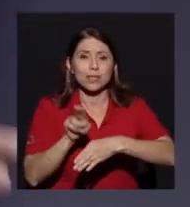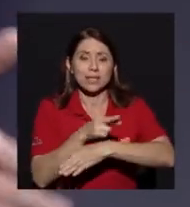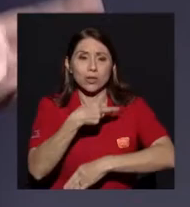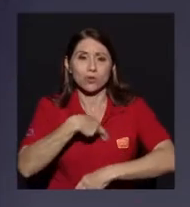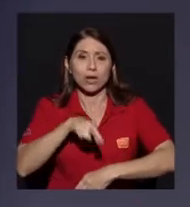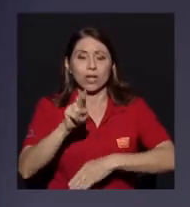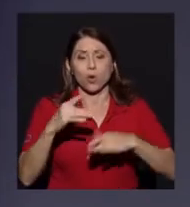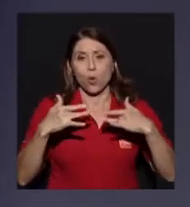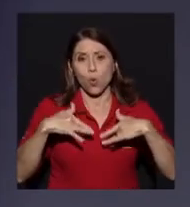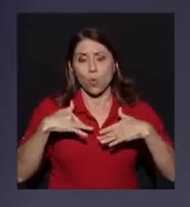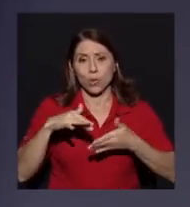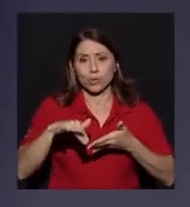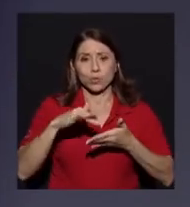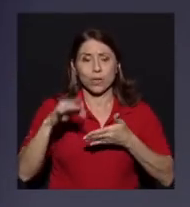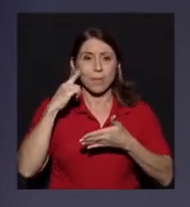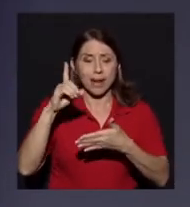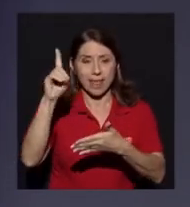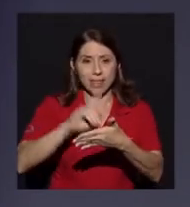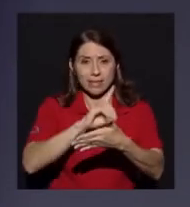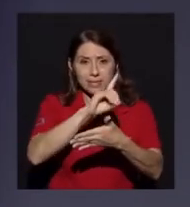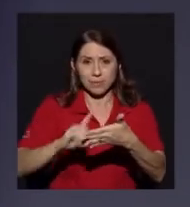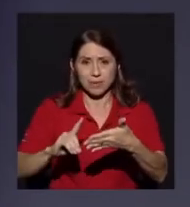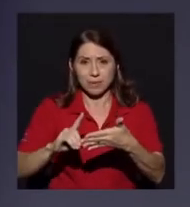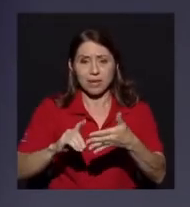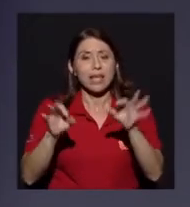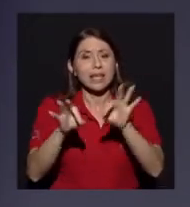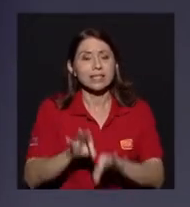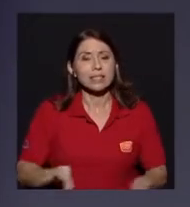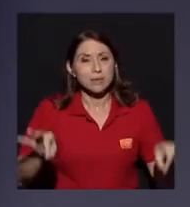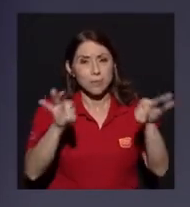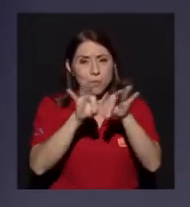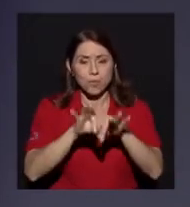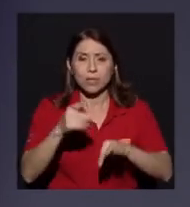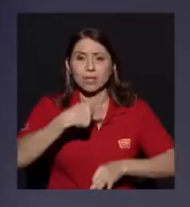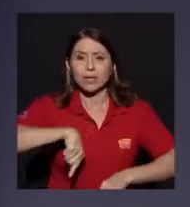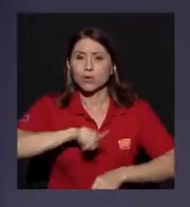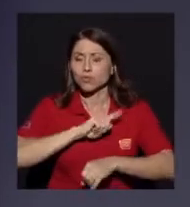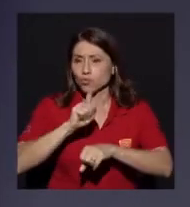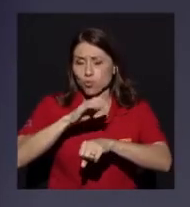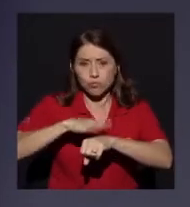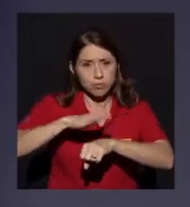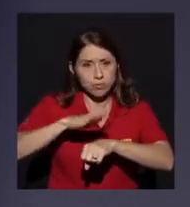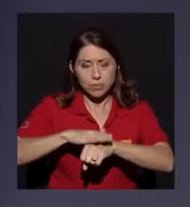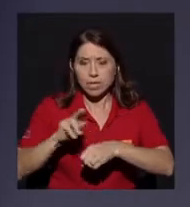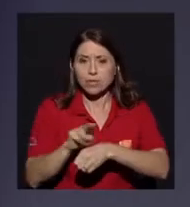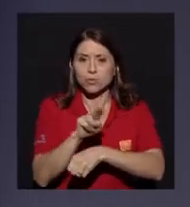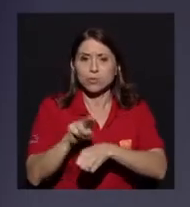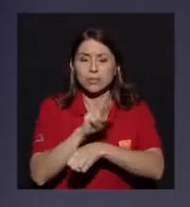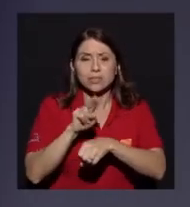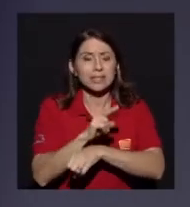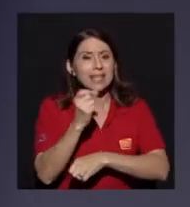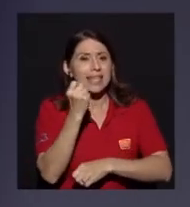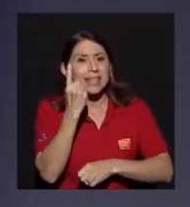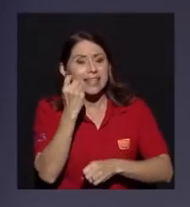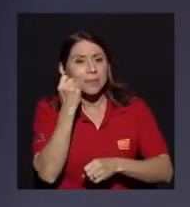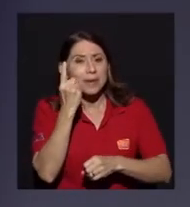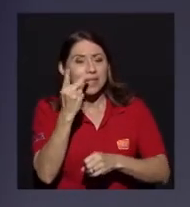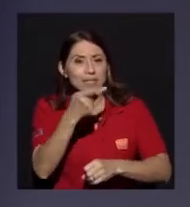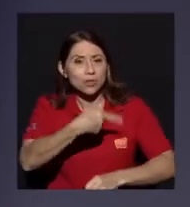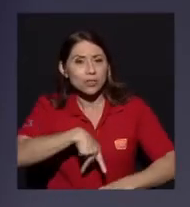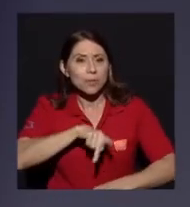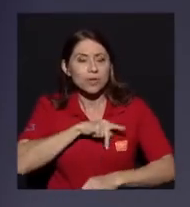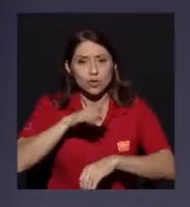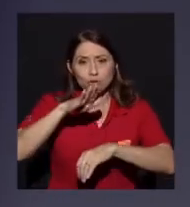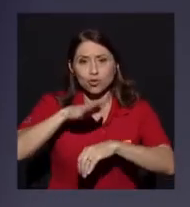como excusa para discriminar y es importante en este sentido que no permitamos que se utilicen interpretaciones particulares del